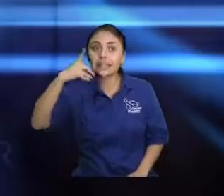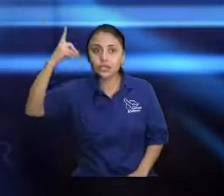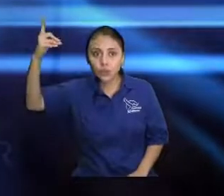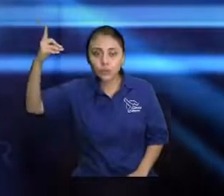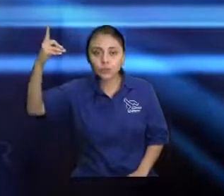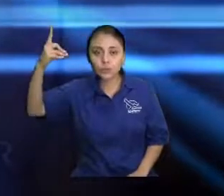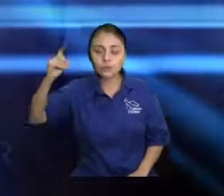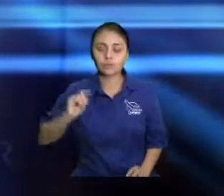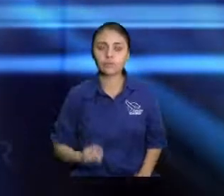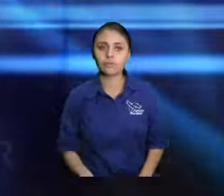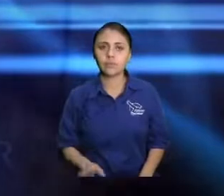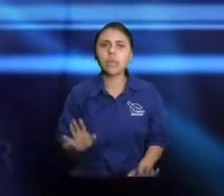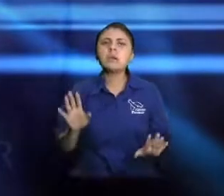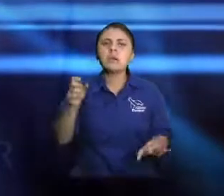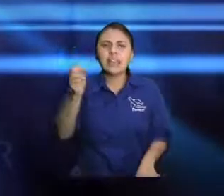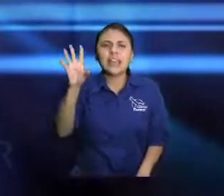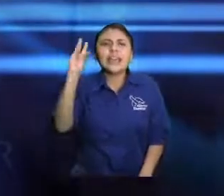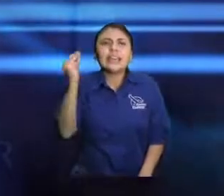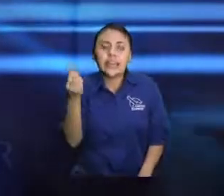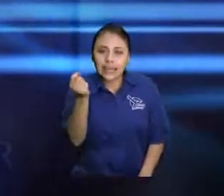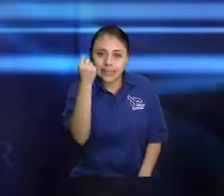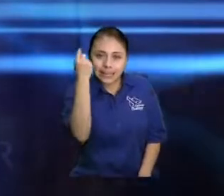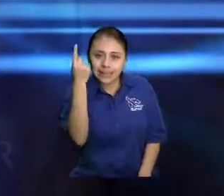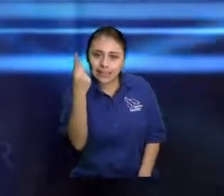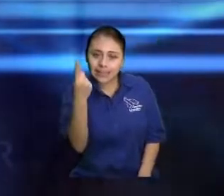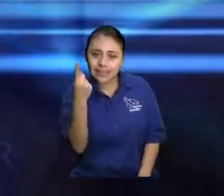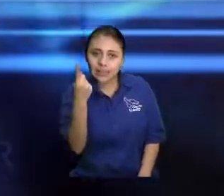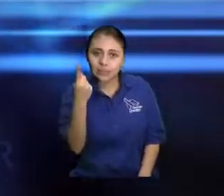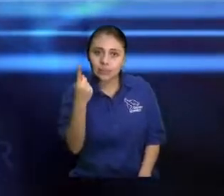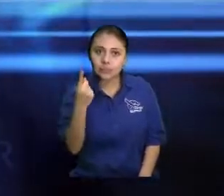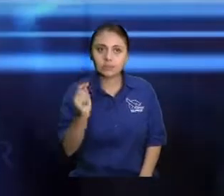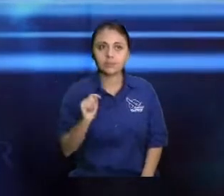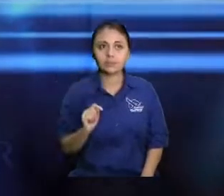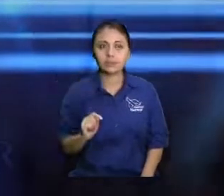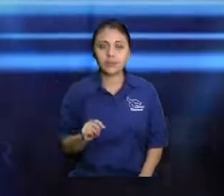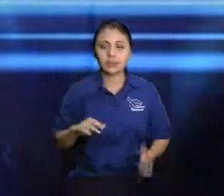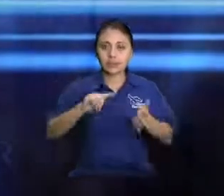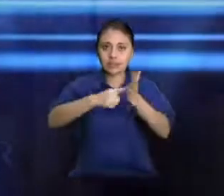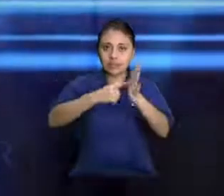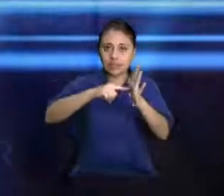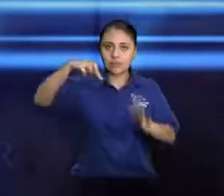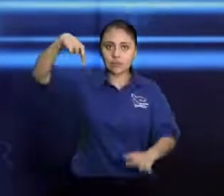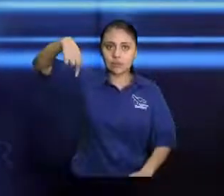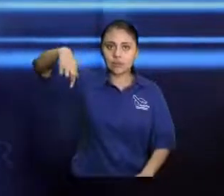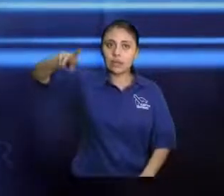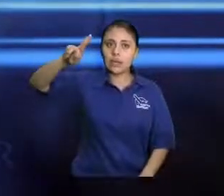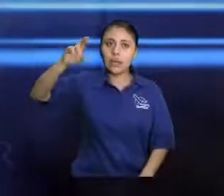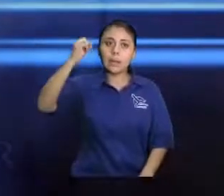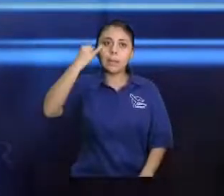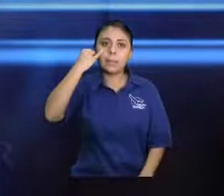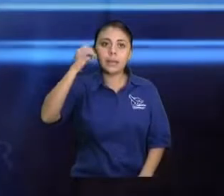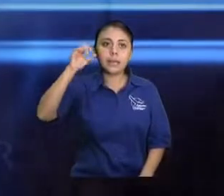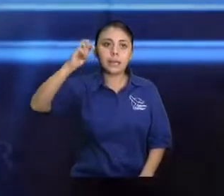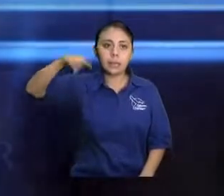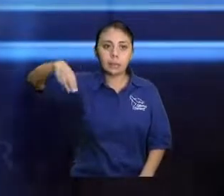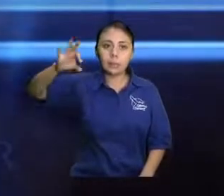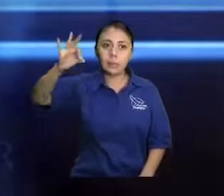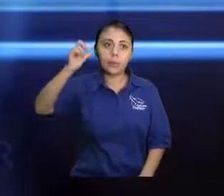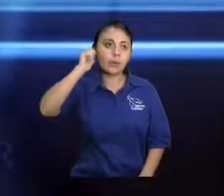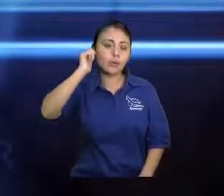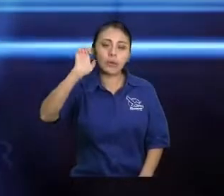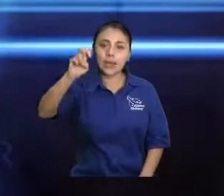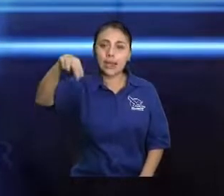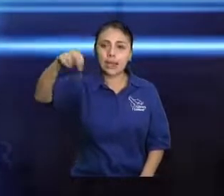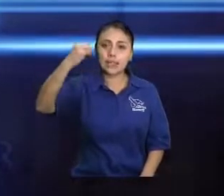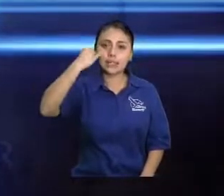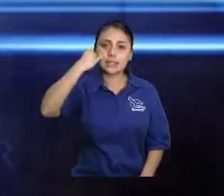eso? ¿Cómo entiende usted? Usted es primogénito, hermano. ¿Qué entiende de esa bendición usted? ¿Qué es usted si le dicen que usted es un primogénito?